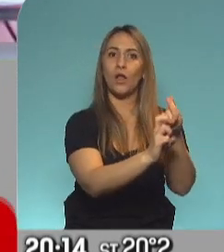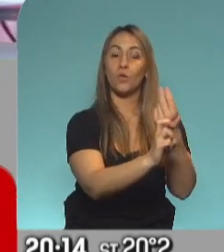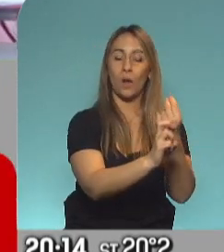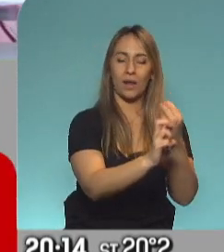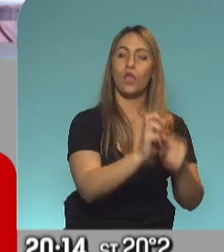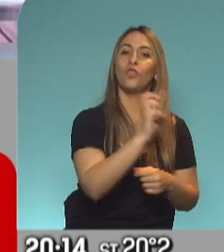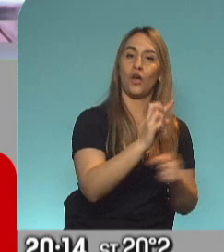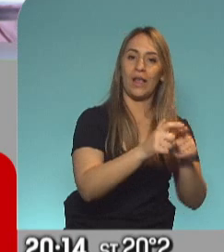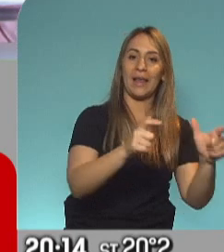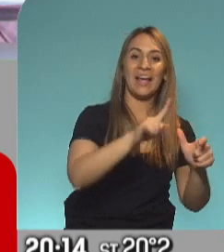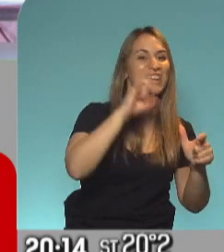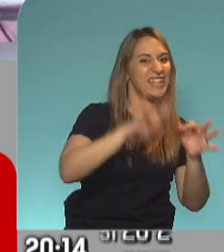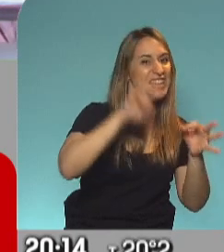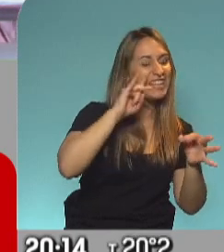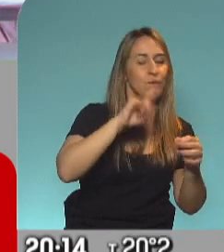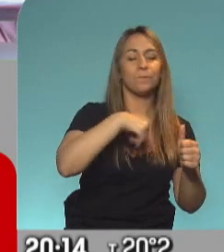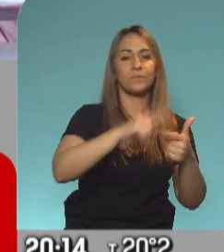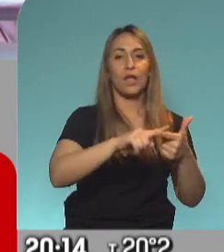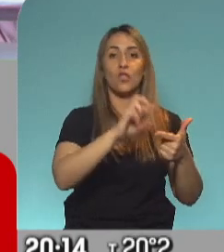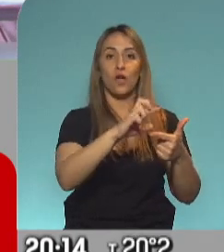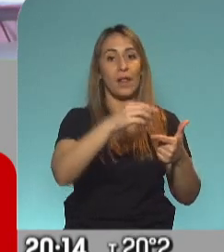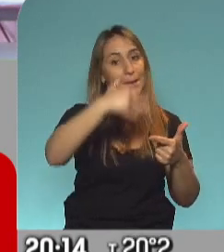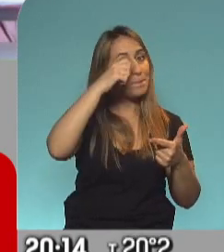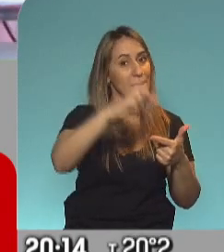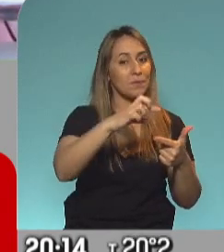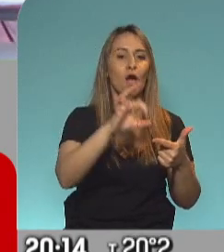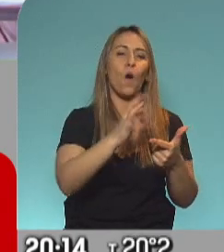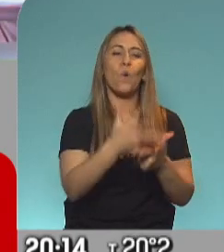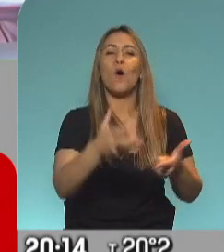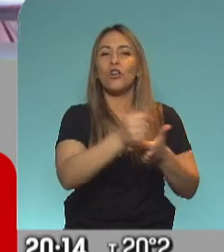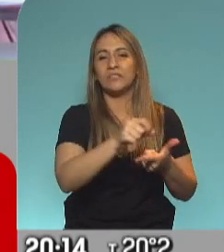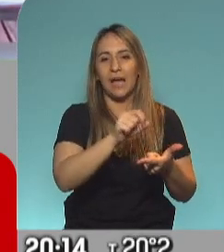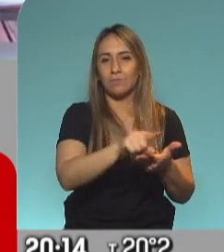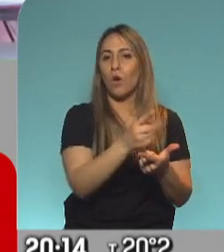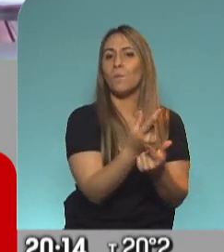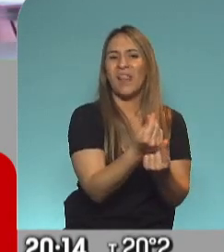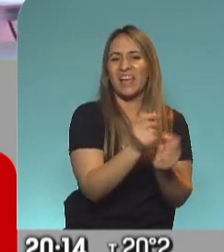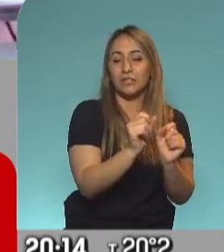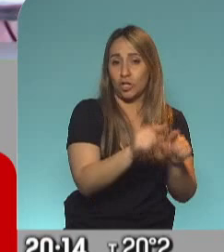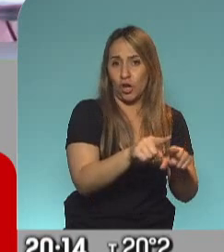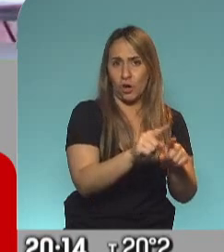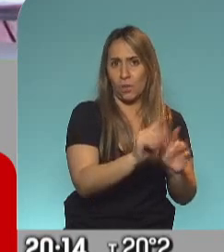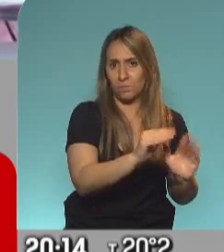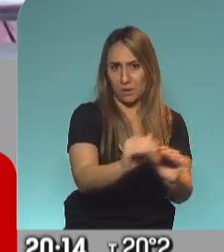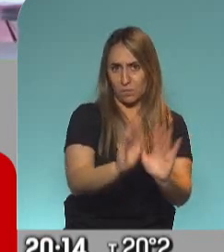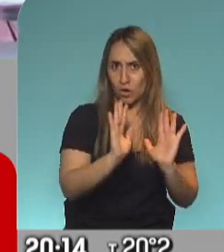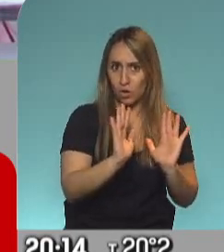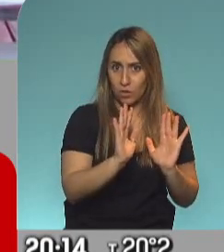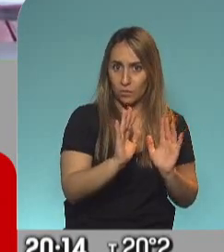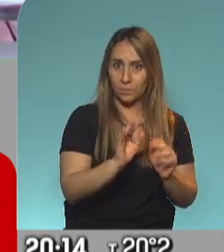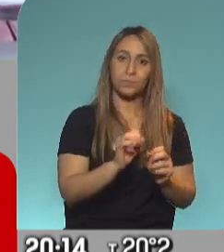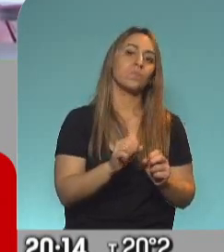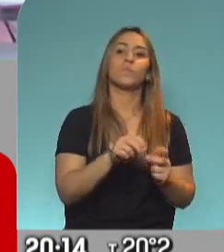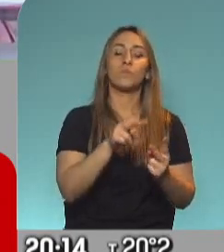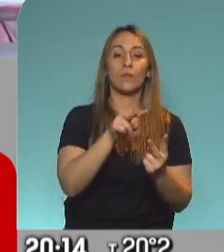o al dólar mes cuando la bolsa que también es lo mismo impresionan de esas manera digamos el precio el valor de referencia son justamente lo marcan estos dos